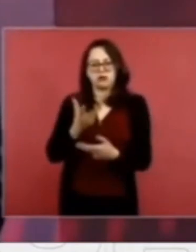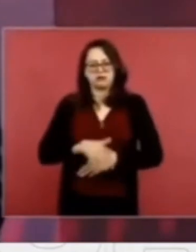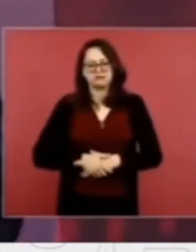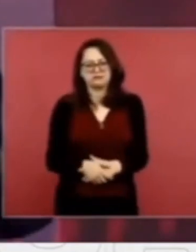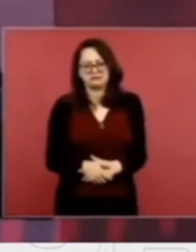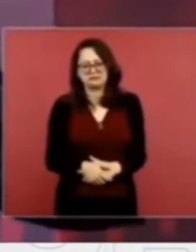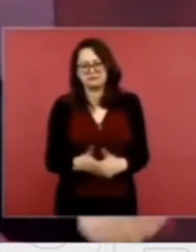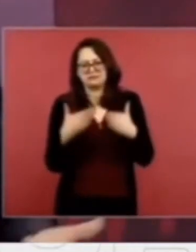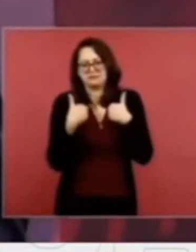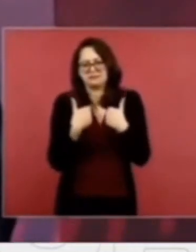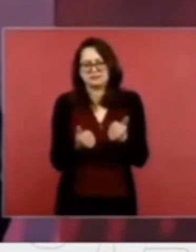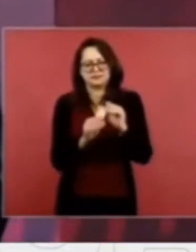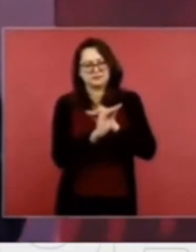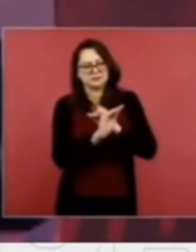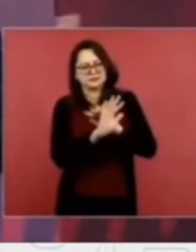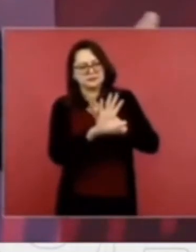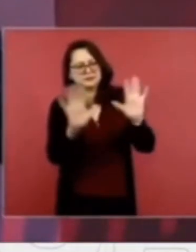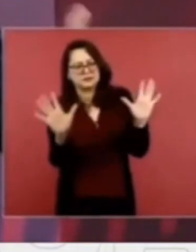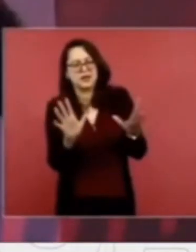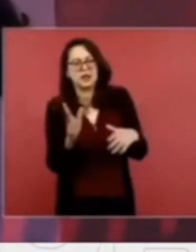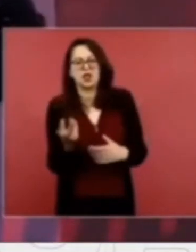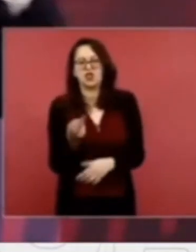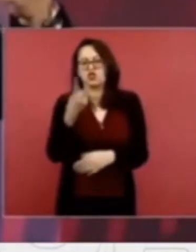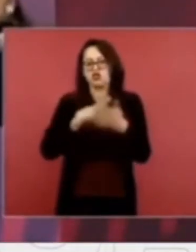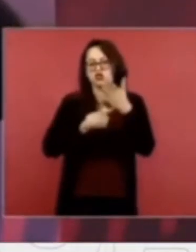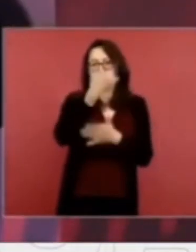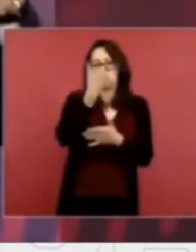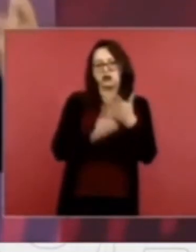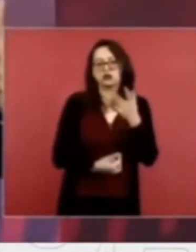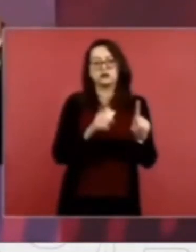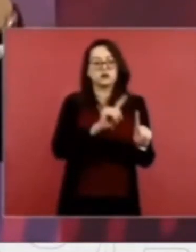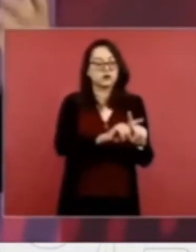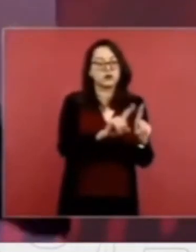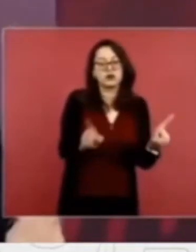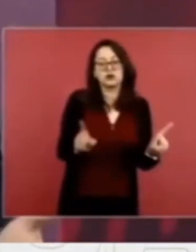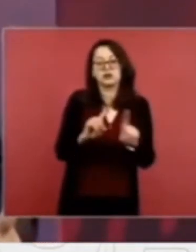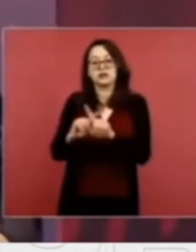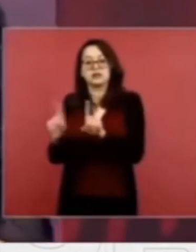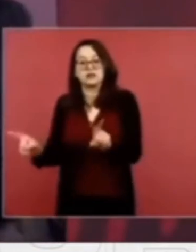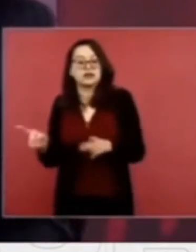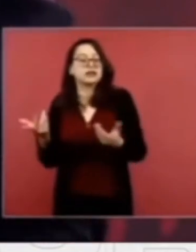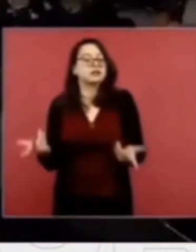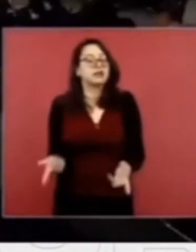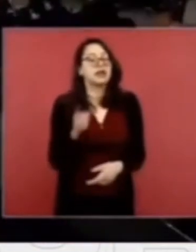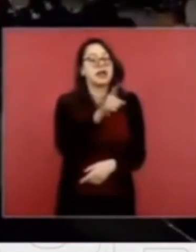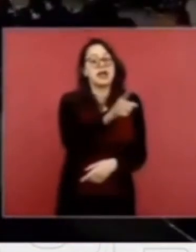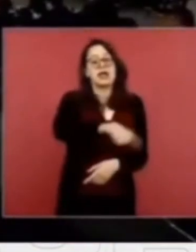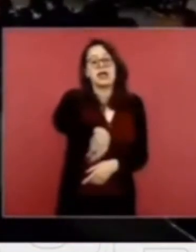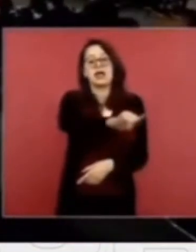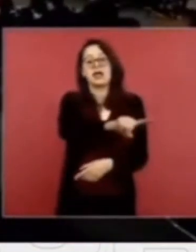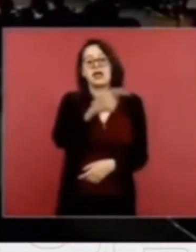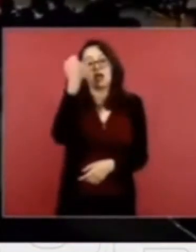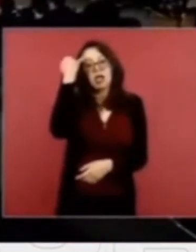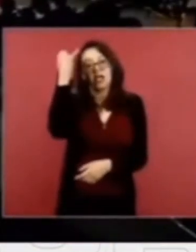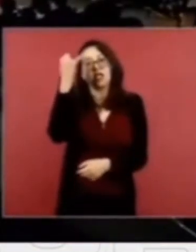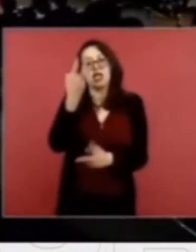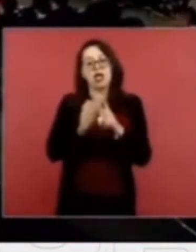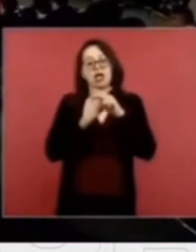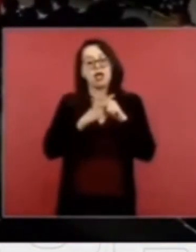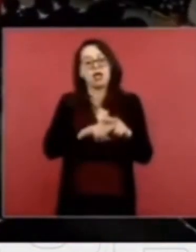distintos, son dos proyectos. Ellos defendieron el modelo neoliberal, fueron